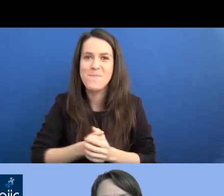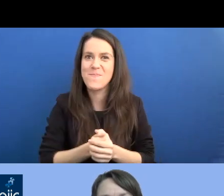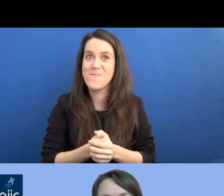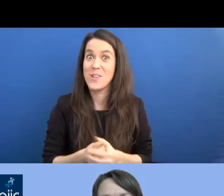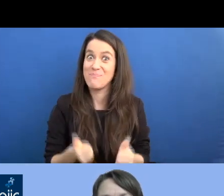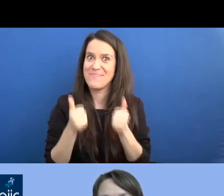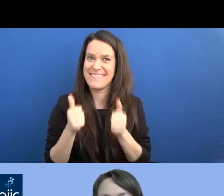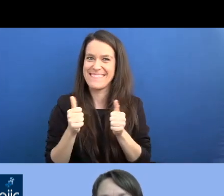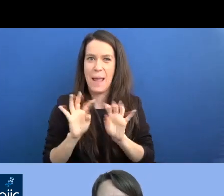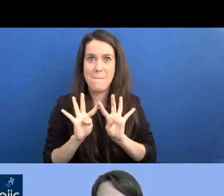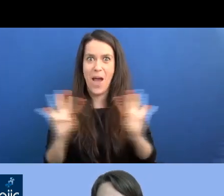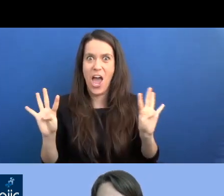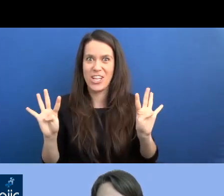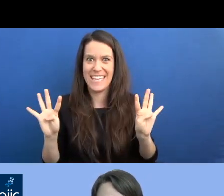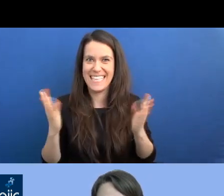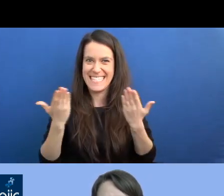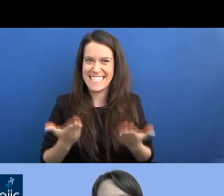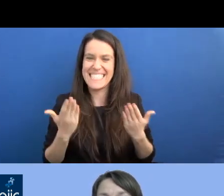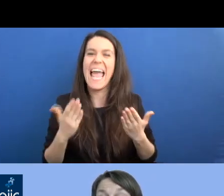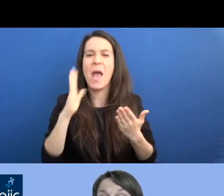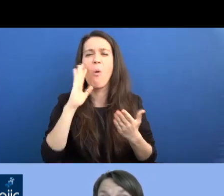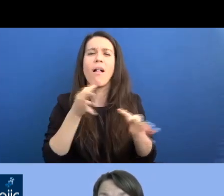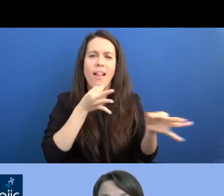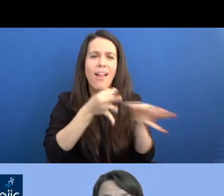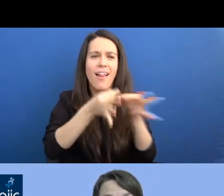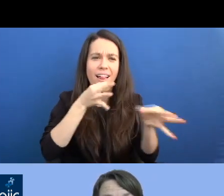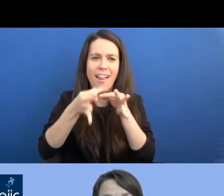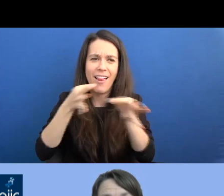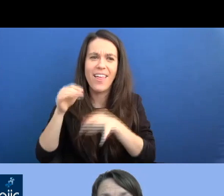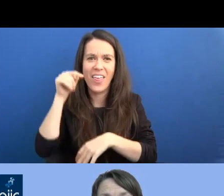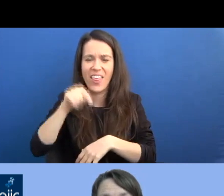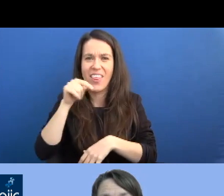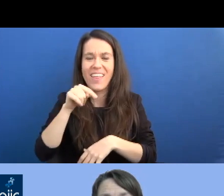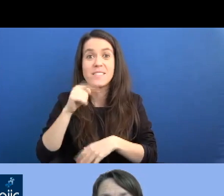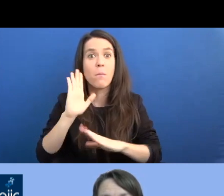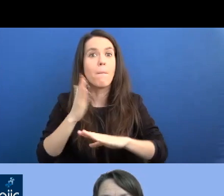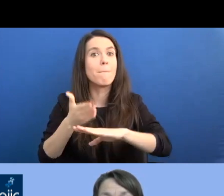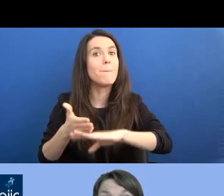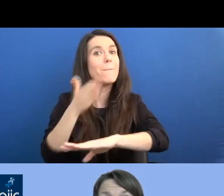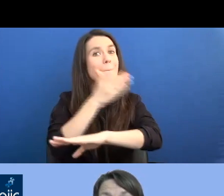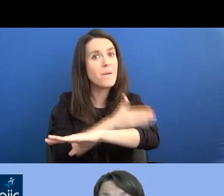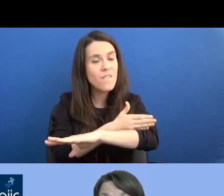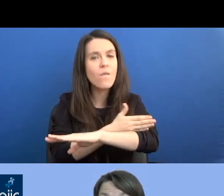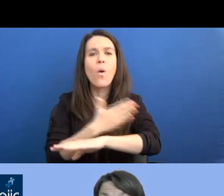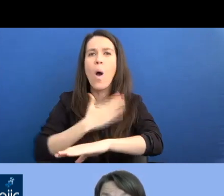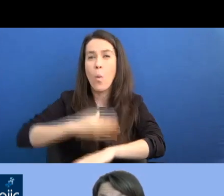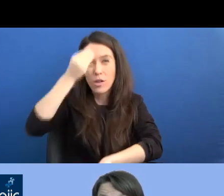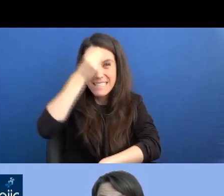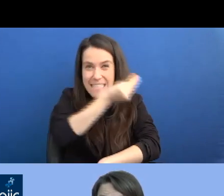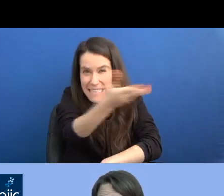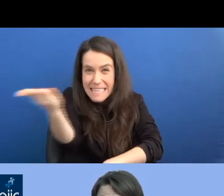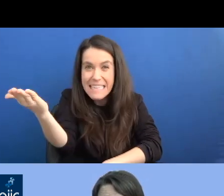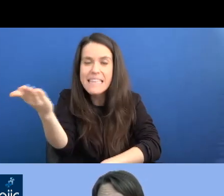programas educativos? Así es que tenemos un excelente panel. Les voy a ir contando poco a poco de cada uno de nuestros panelistas, pero antes de hacerlo,